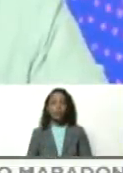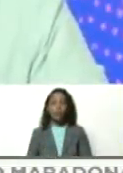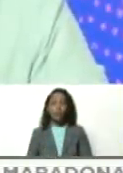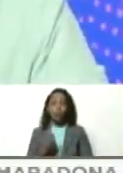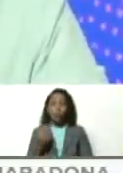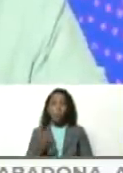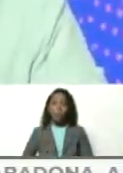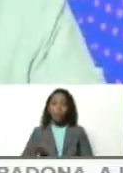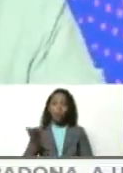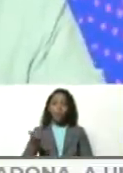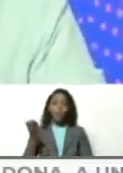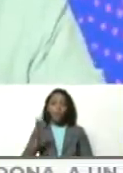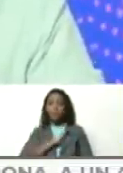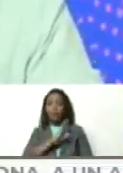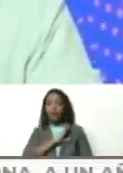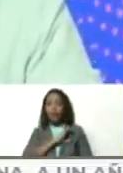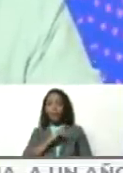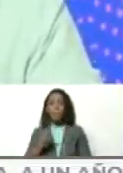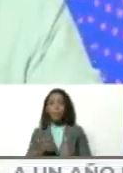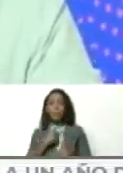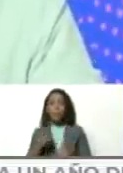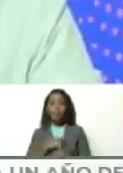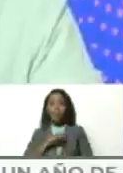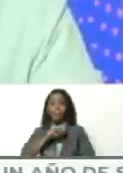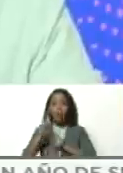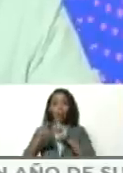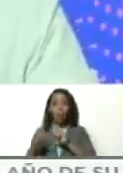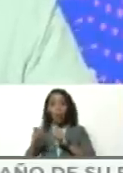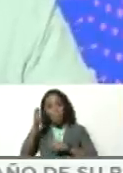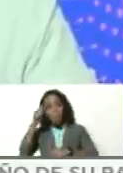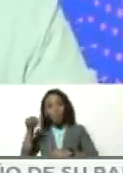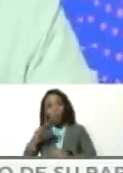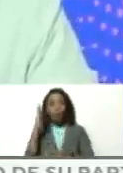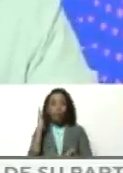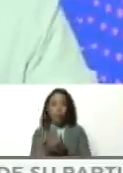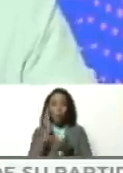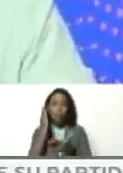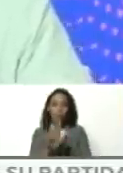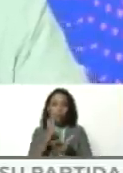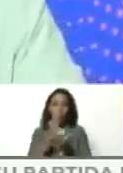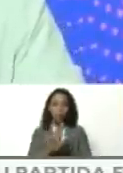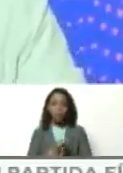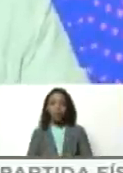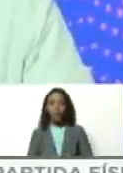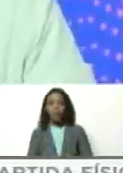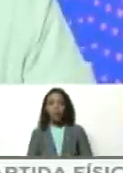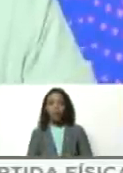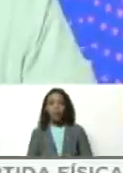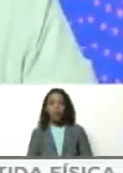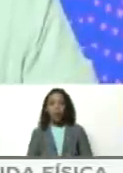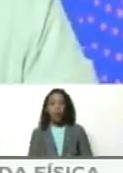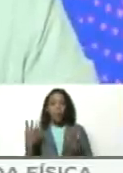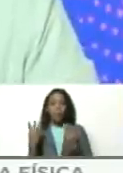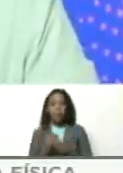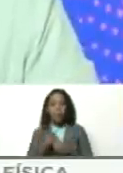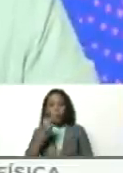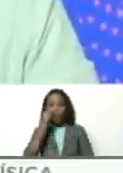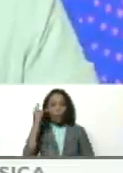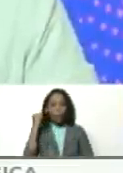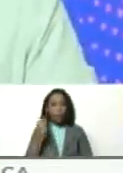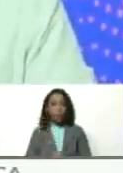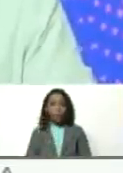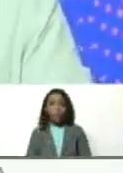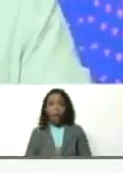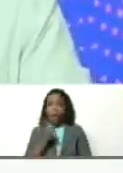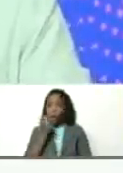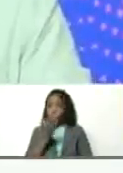importante tenerlo como principio, consultar al pueblo siempre. Liseta, compañeros, compañeras, que